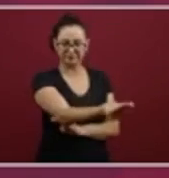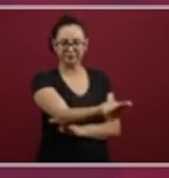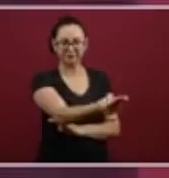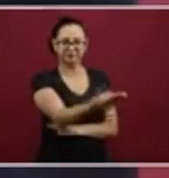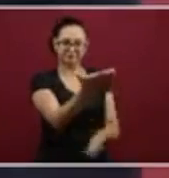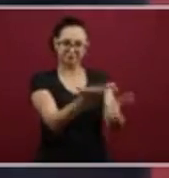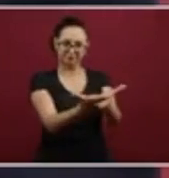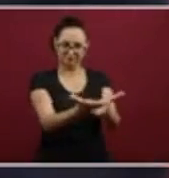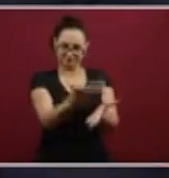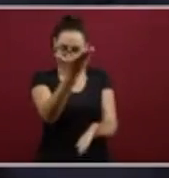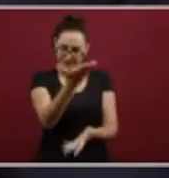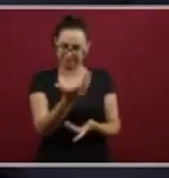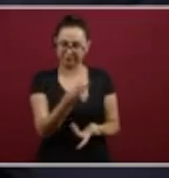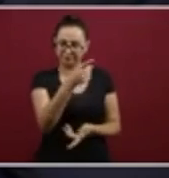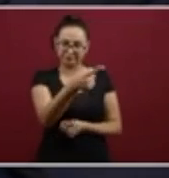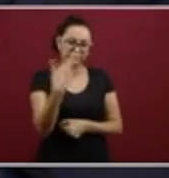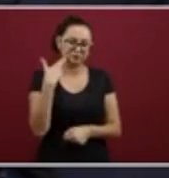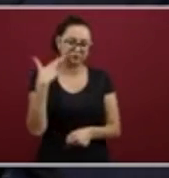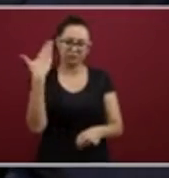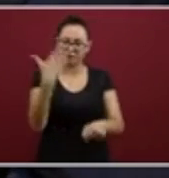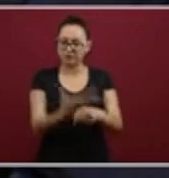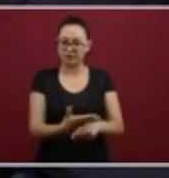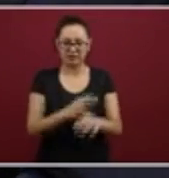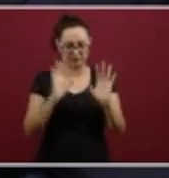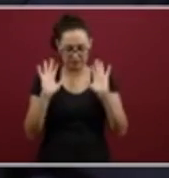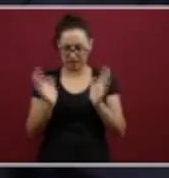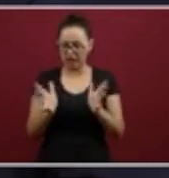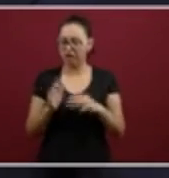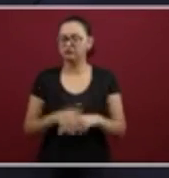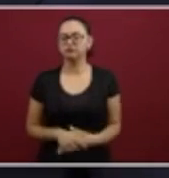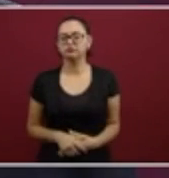la Fiscalía General.